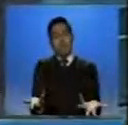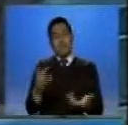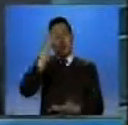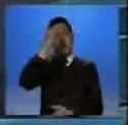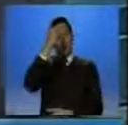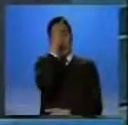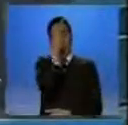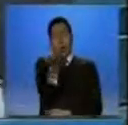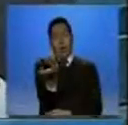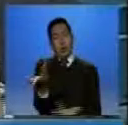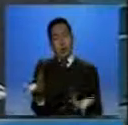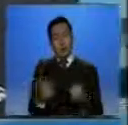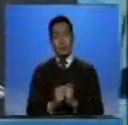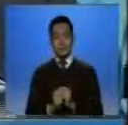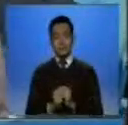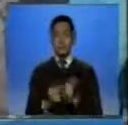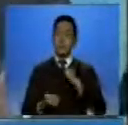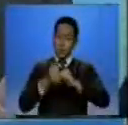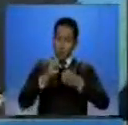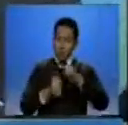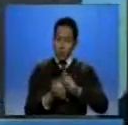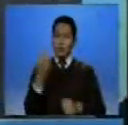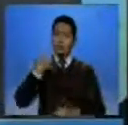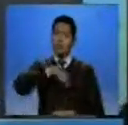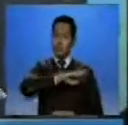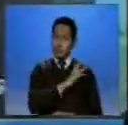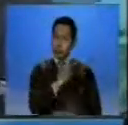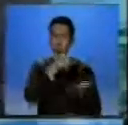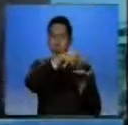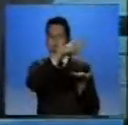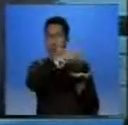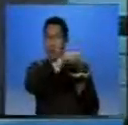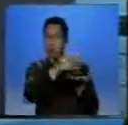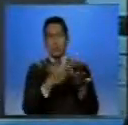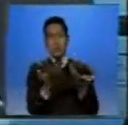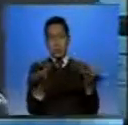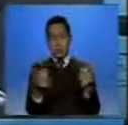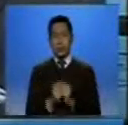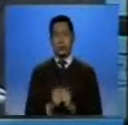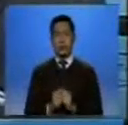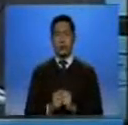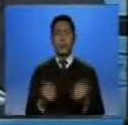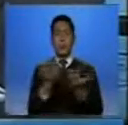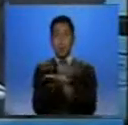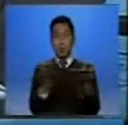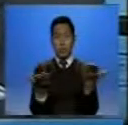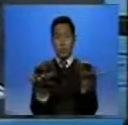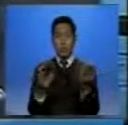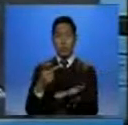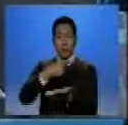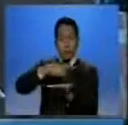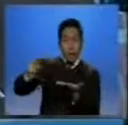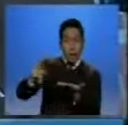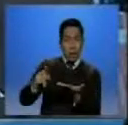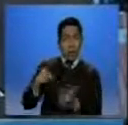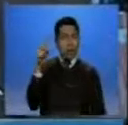subsidio, al revés. Es lo que más tenemos que subsidiar a los que menos tienen. Ahora, si usted no puede poner, no puede pagar la gasolina